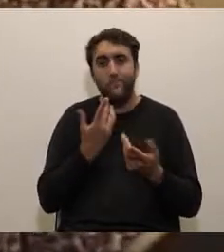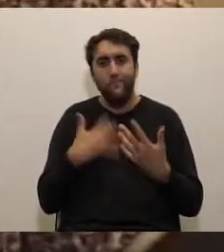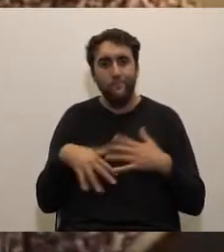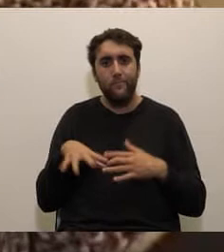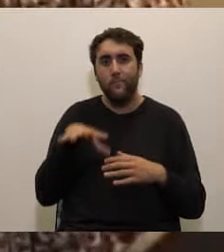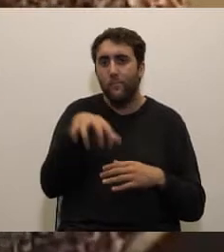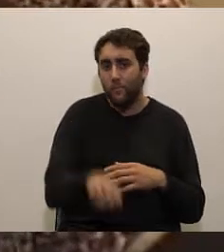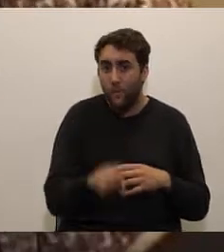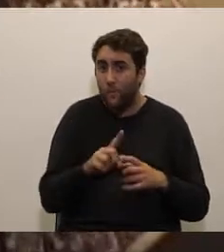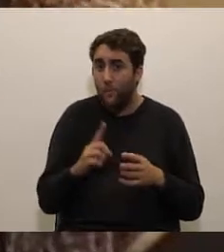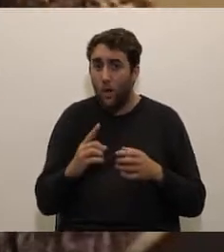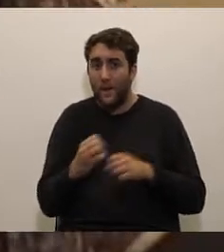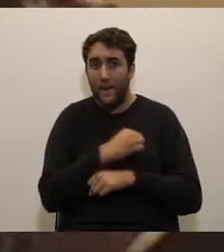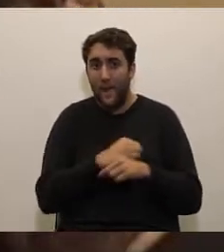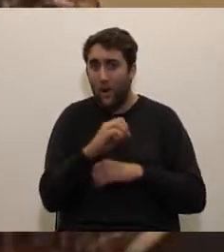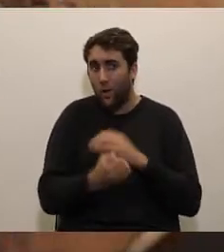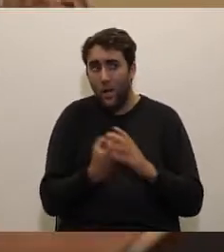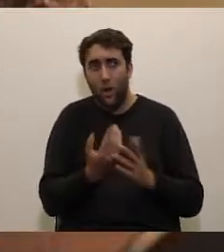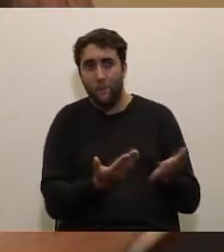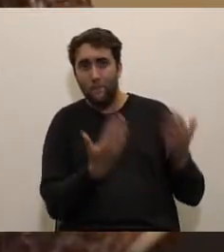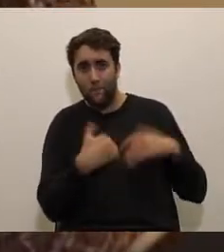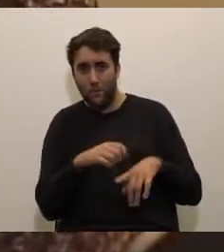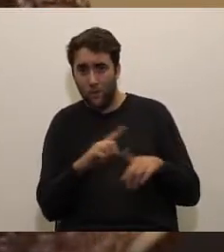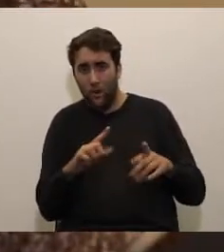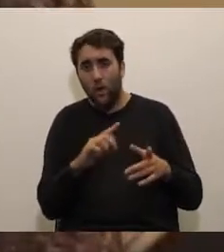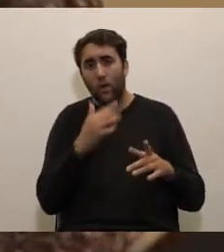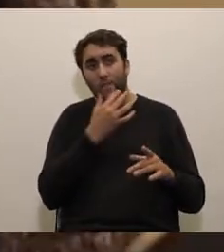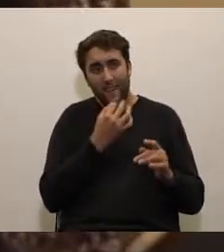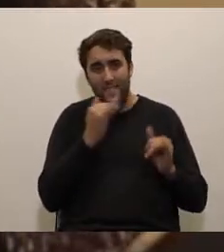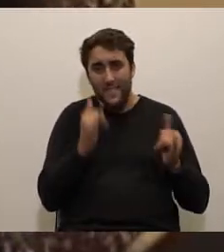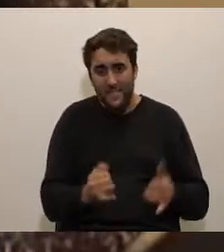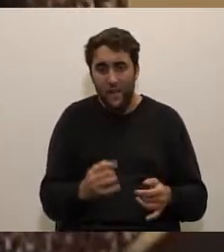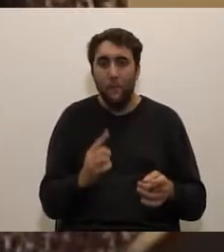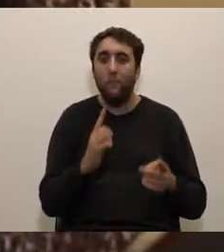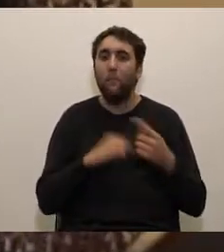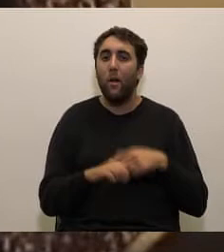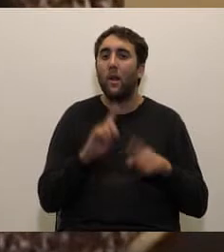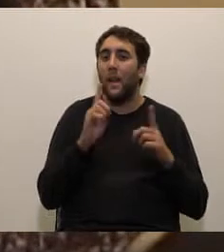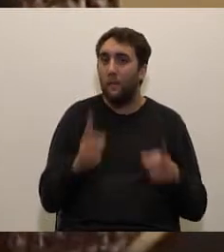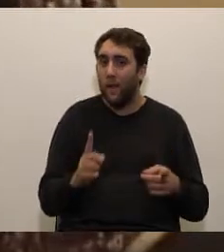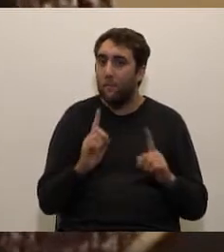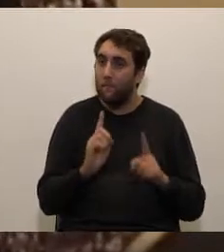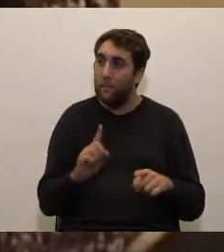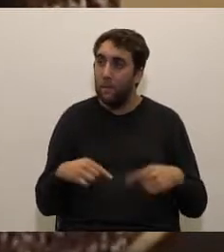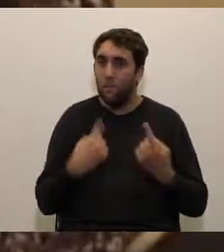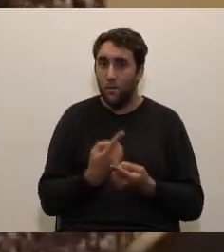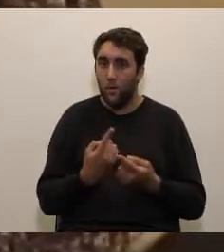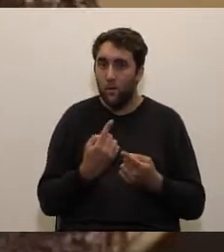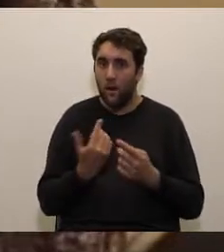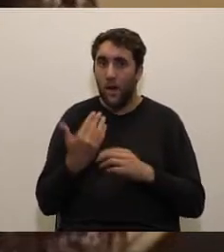esas tecnologías, no solo como algo dado que facilita nuestro activismo, sino también un cuestionamiento de todos